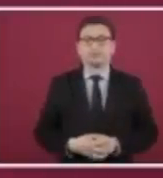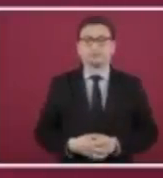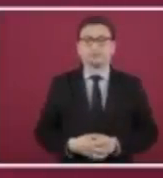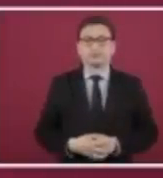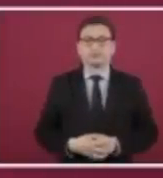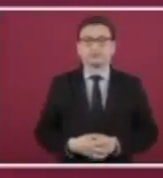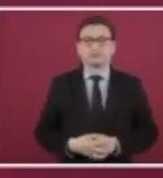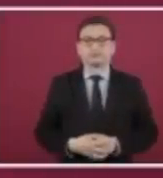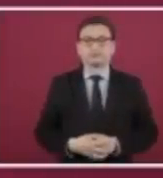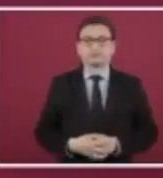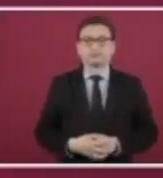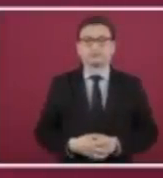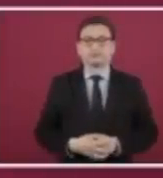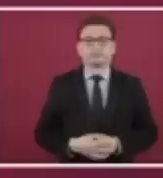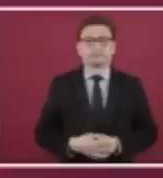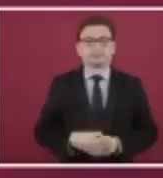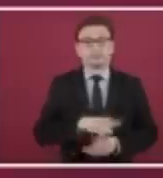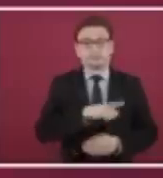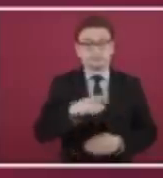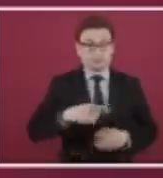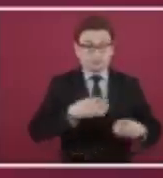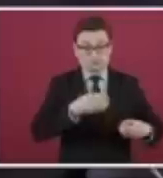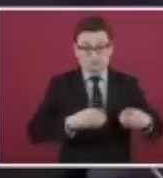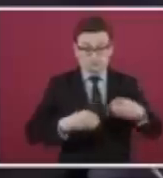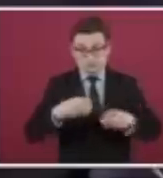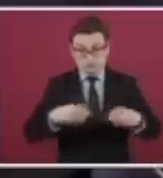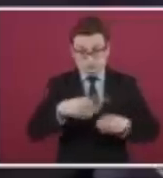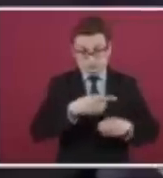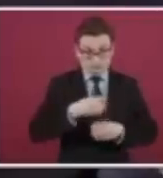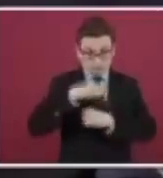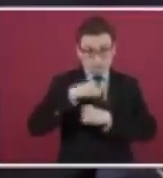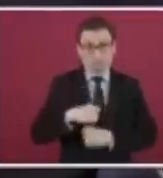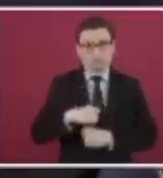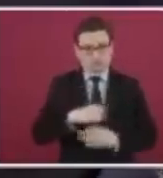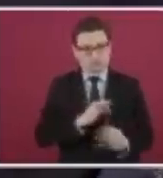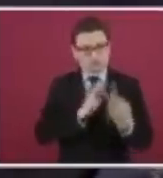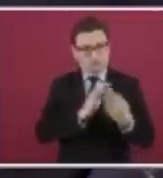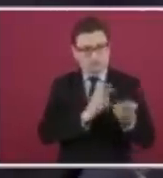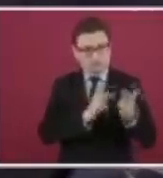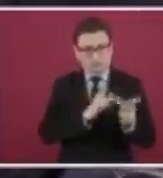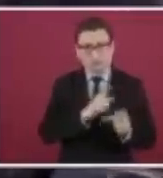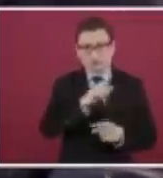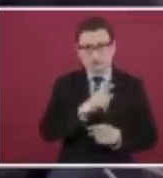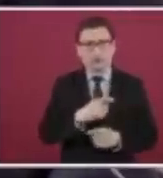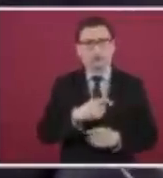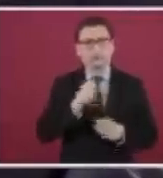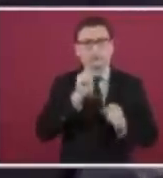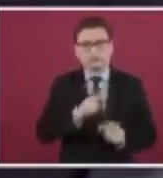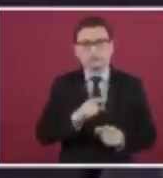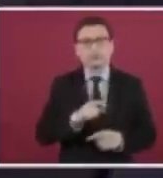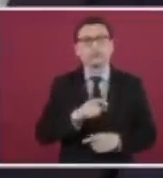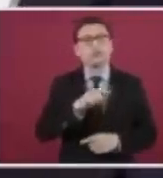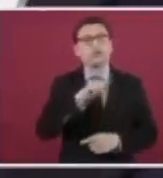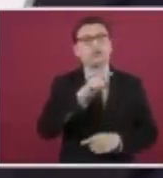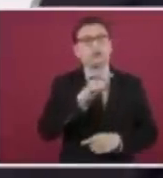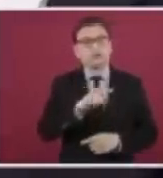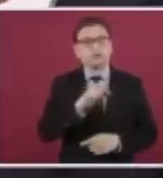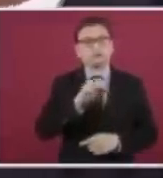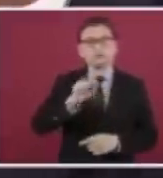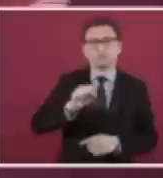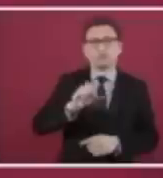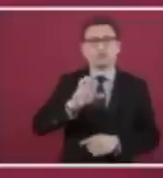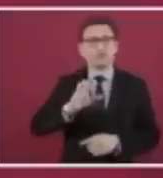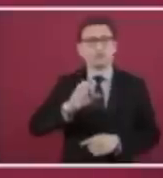las autoridades del Poder Judicial, con el presidente de la Suprema